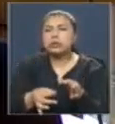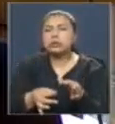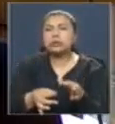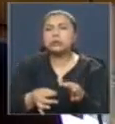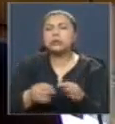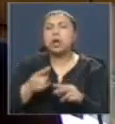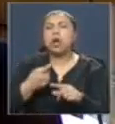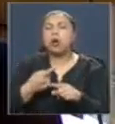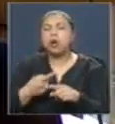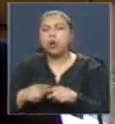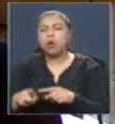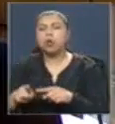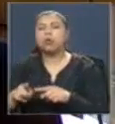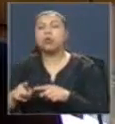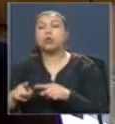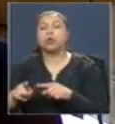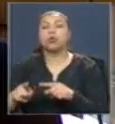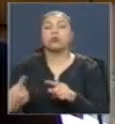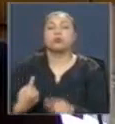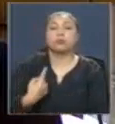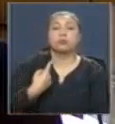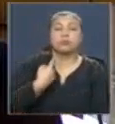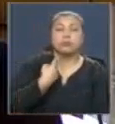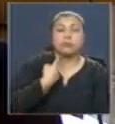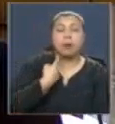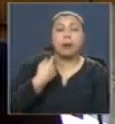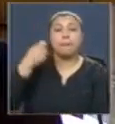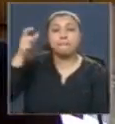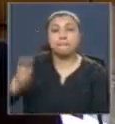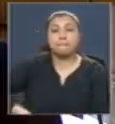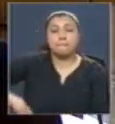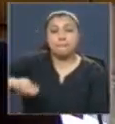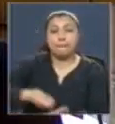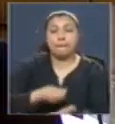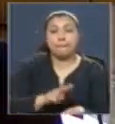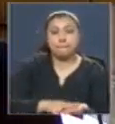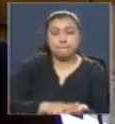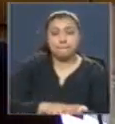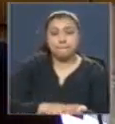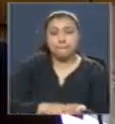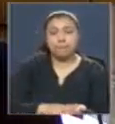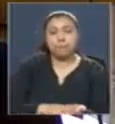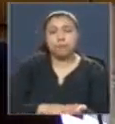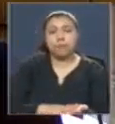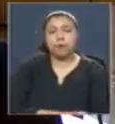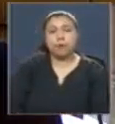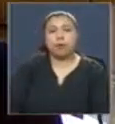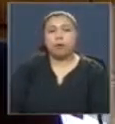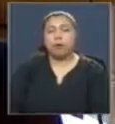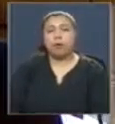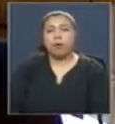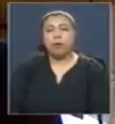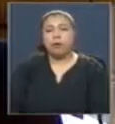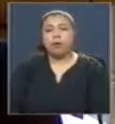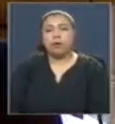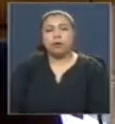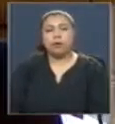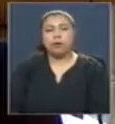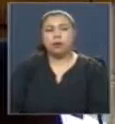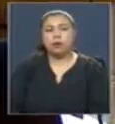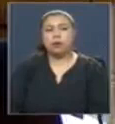contribuyentes que quedaron afectos a las cuestiones nocivas de la